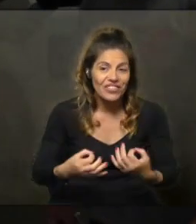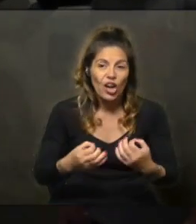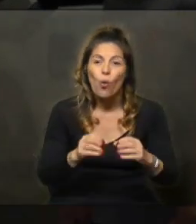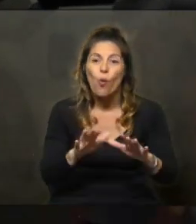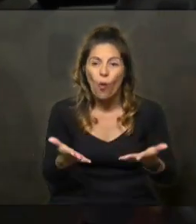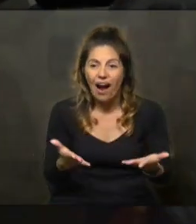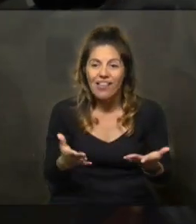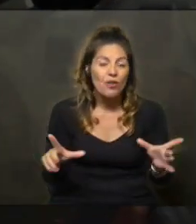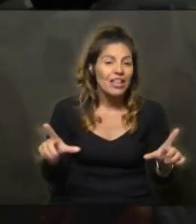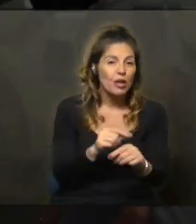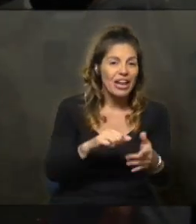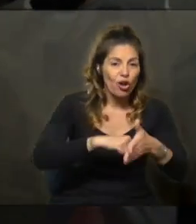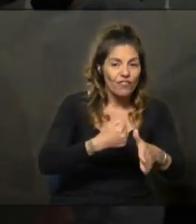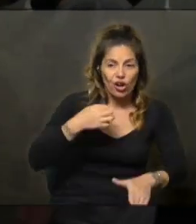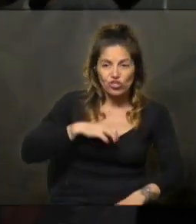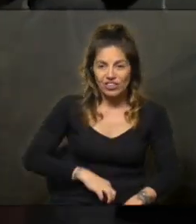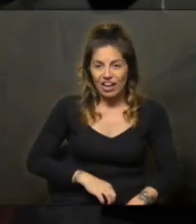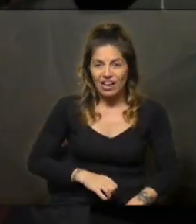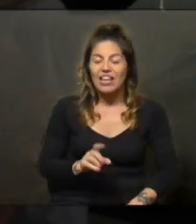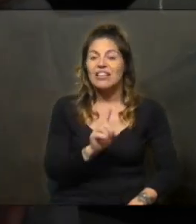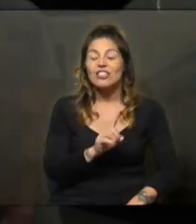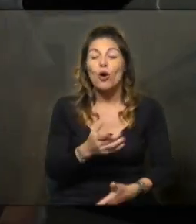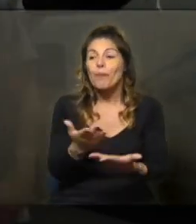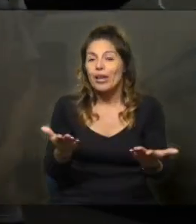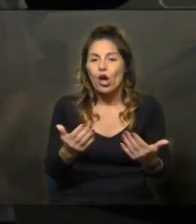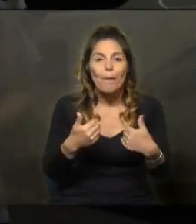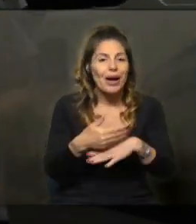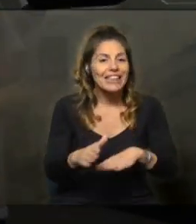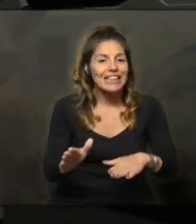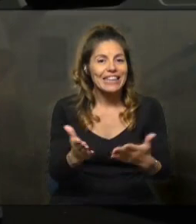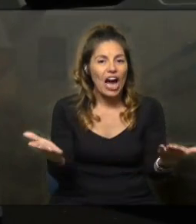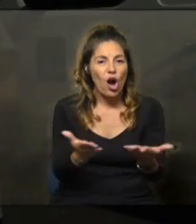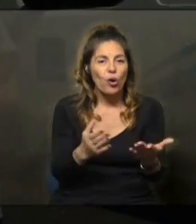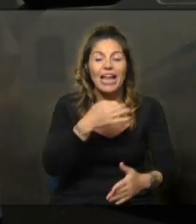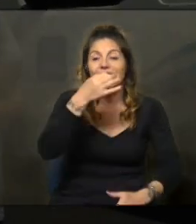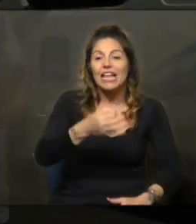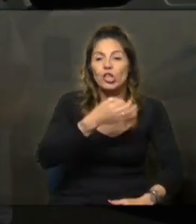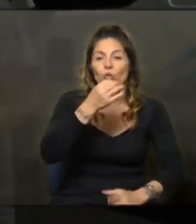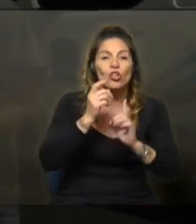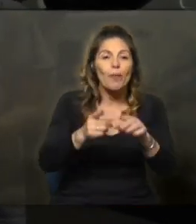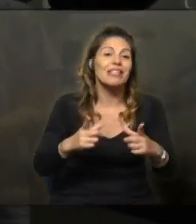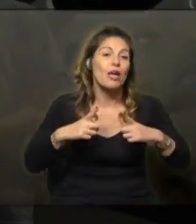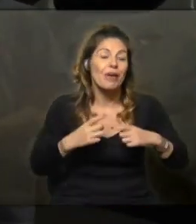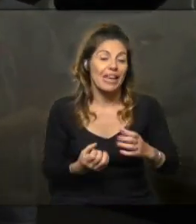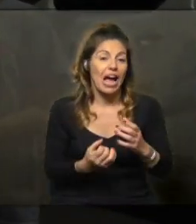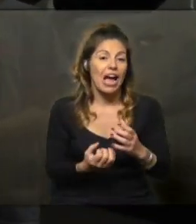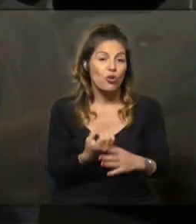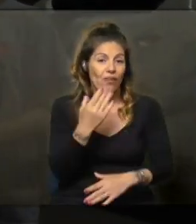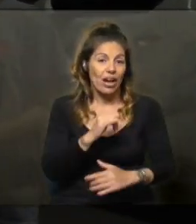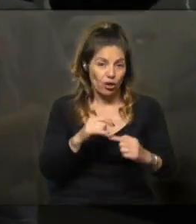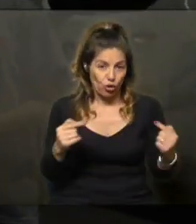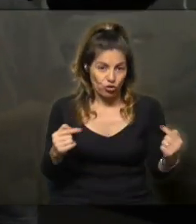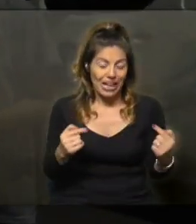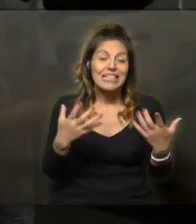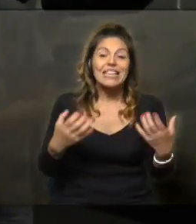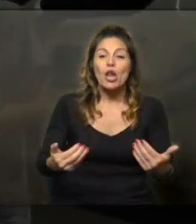son si va a terminar con el Banco Central si no pero En definitiva a partir de ahora y quizás en el discurso también se esperan novedades si quieren hacerme